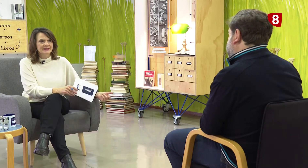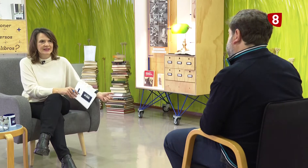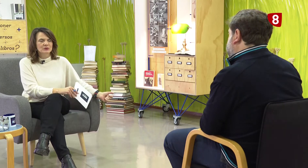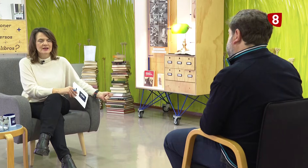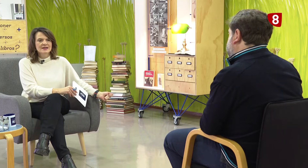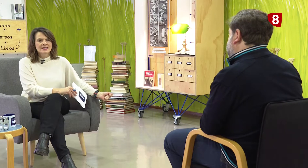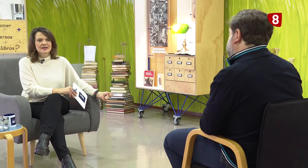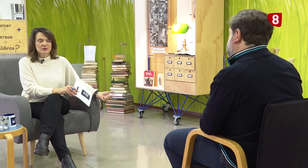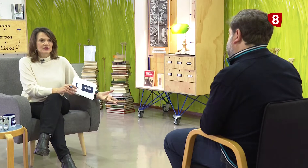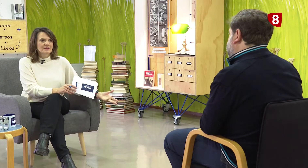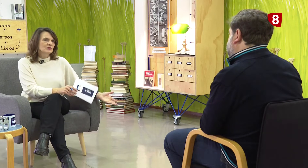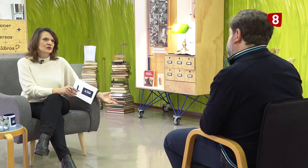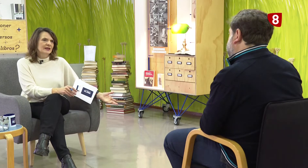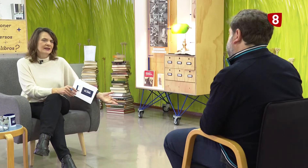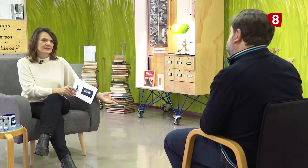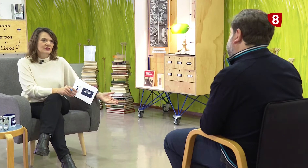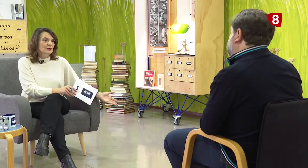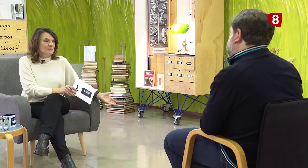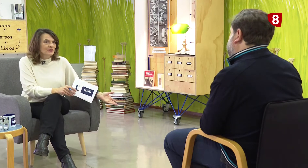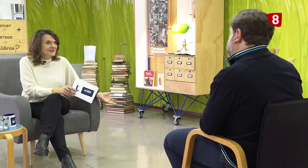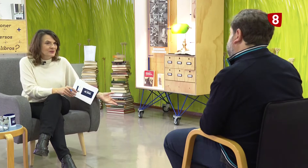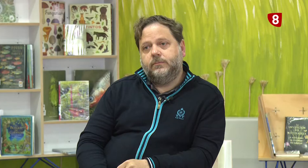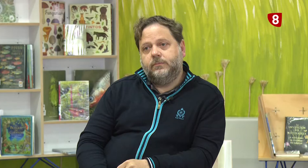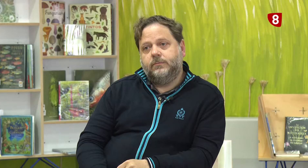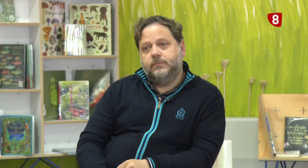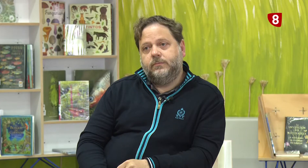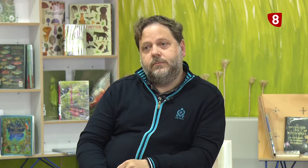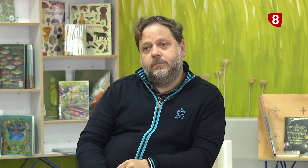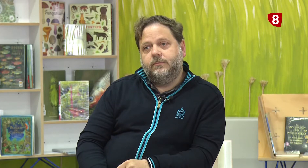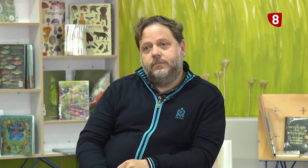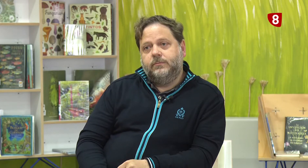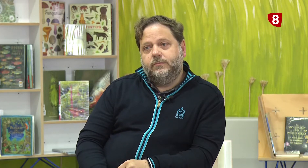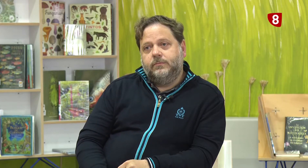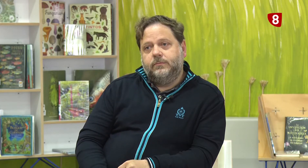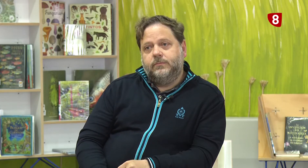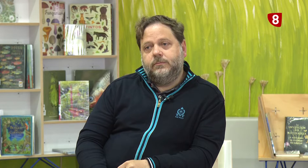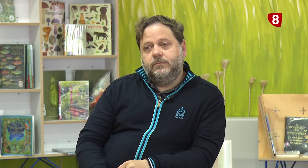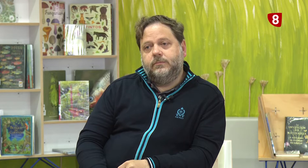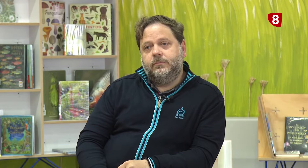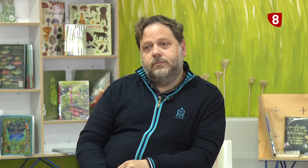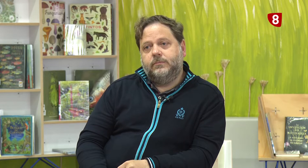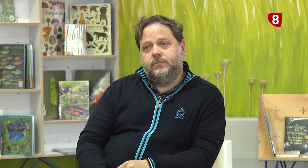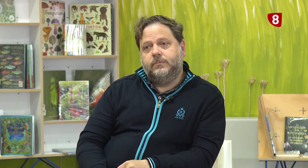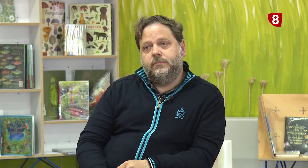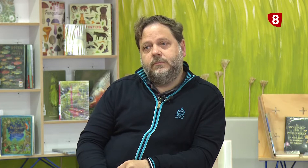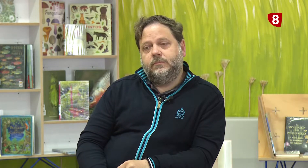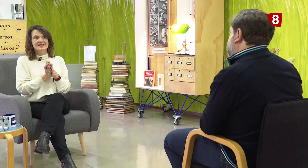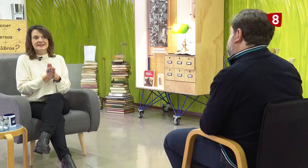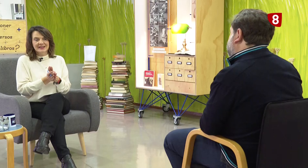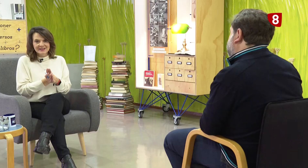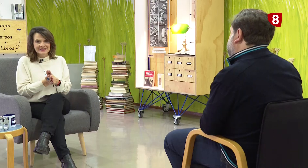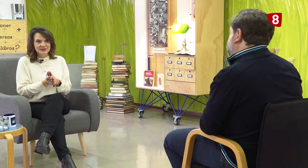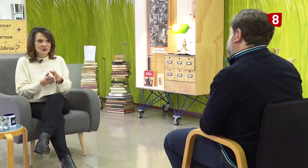transmitir la lengua, pues nos llama mucho la atención. Y lo primero que te quiero preguntar es cómo se dice la lengua